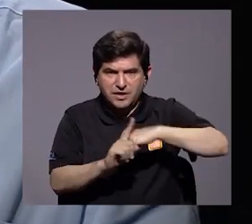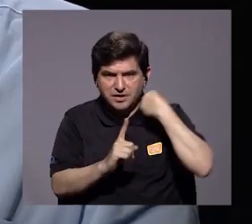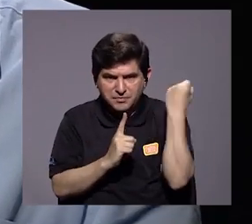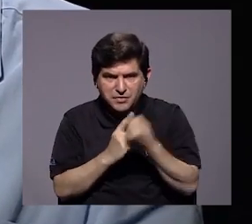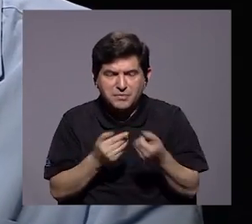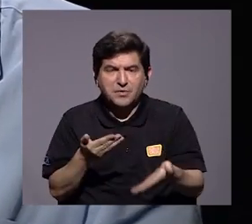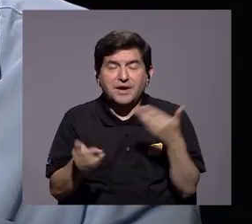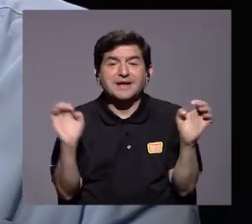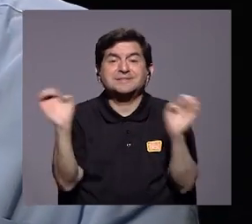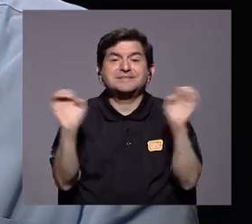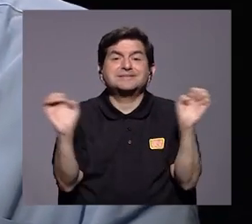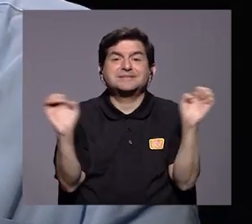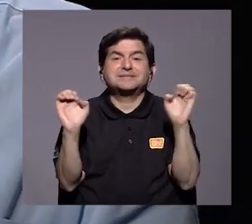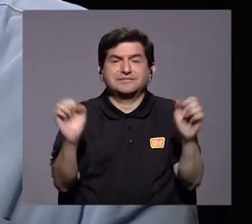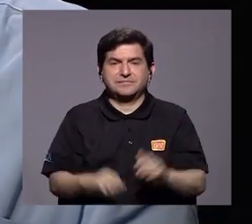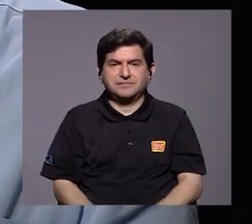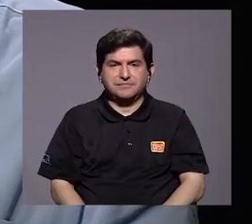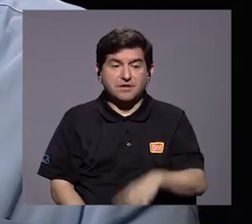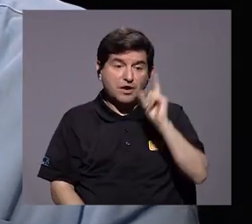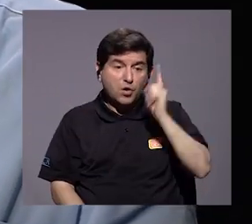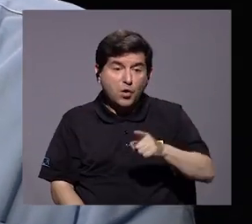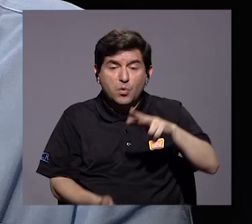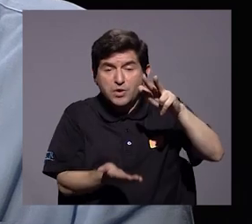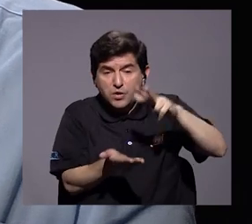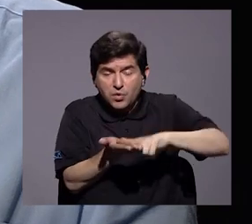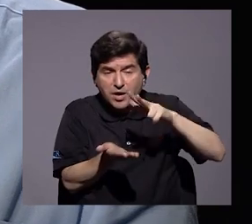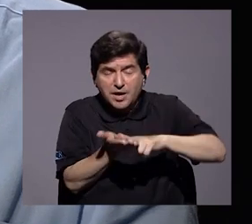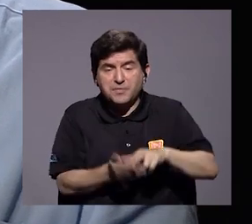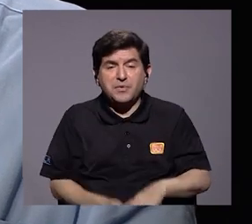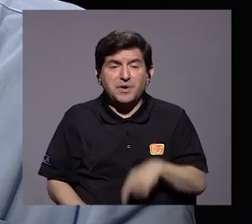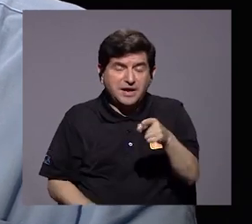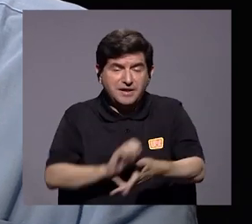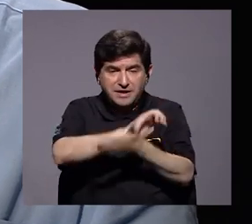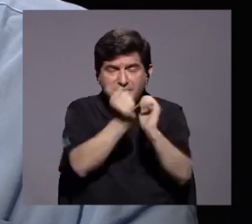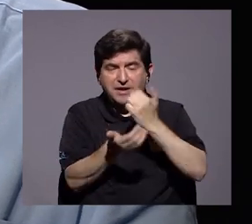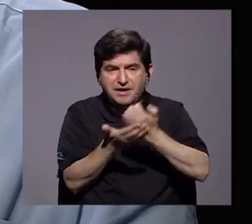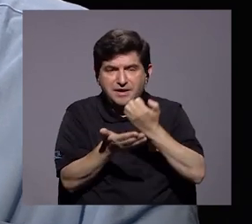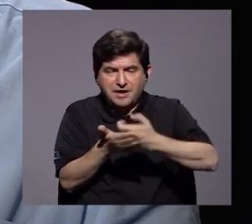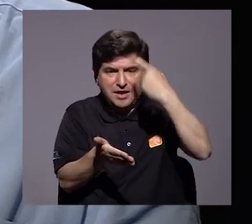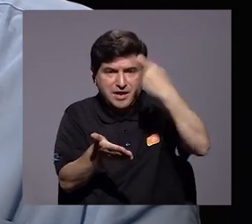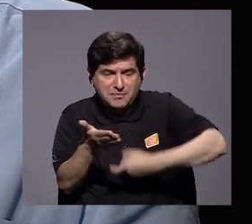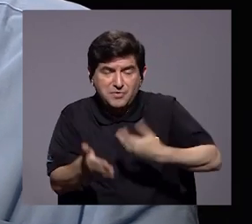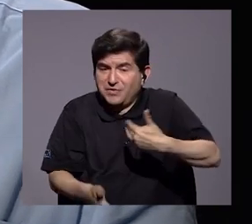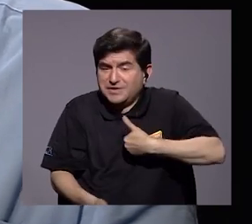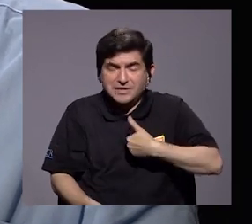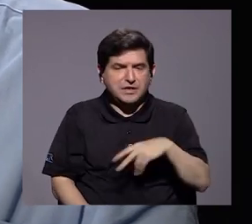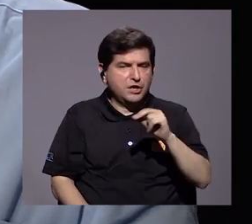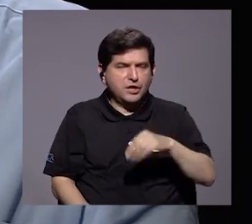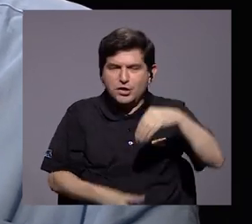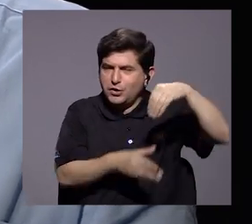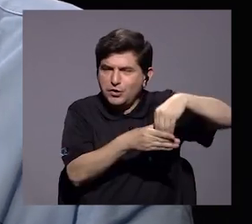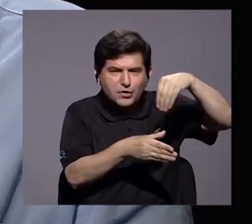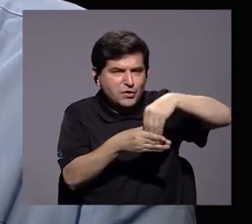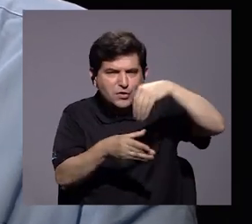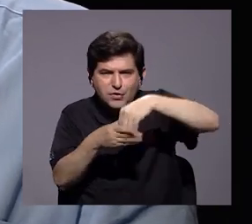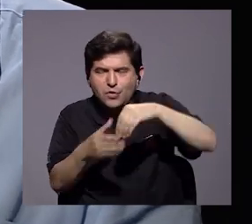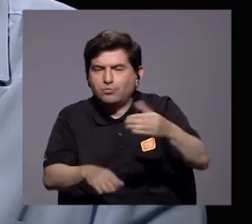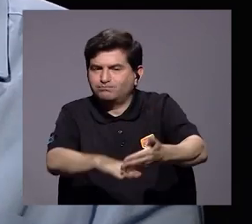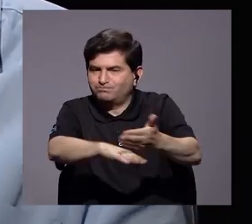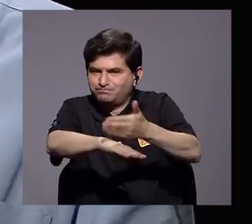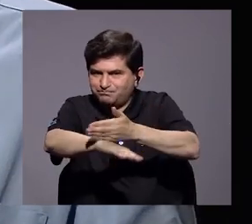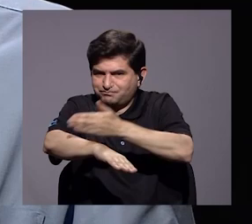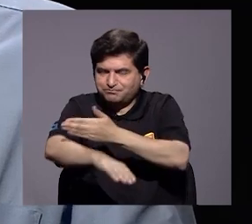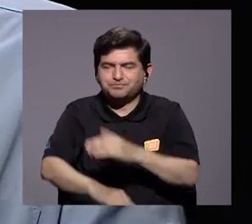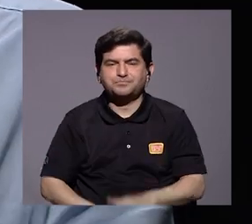casi de emergencia y eso obligó a aprobar la reforma que se podía aprobar y no necesariamente es introducirle ciertas ciertas mejoras